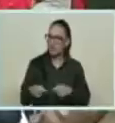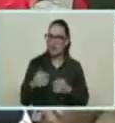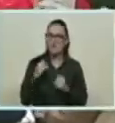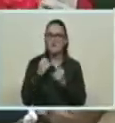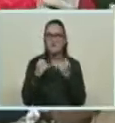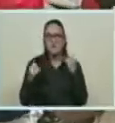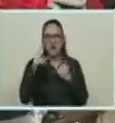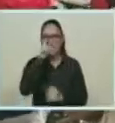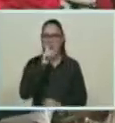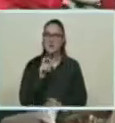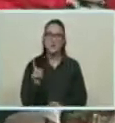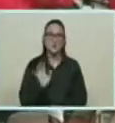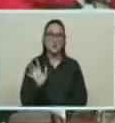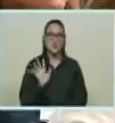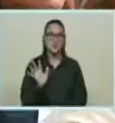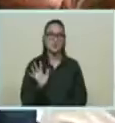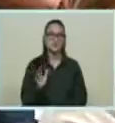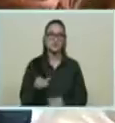fin de año.